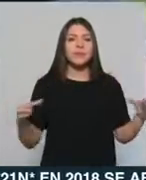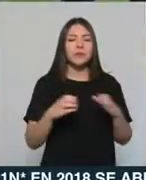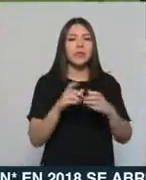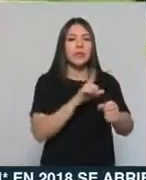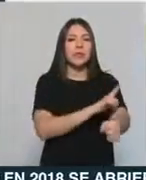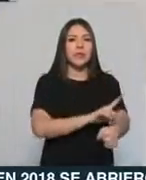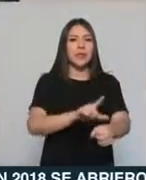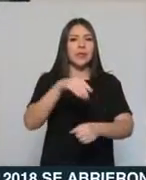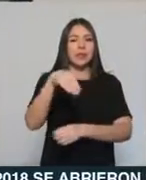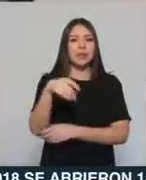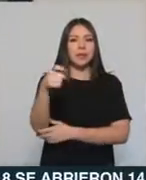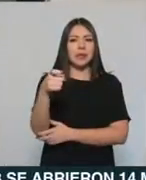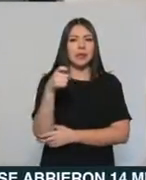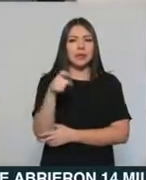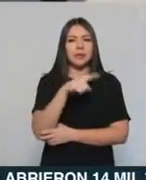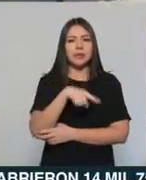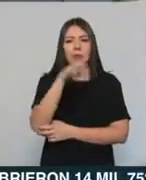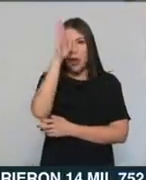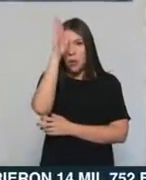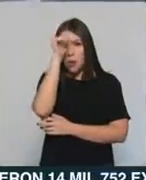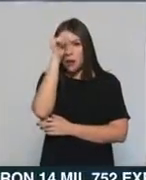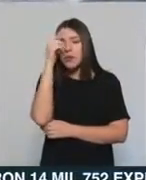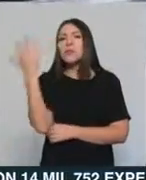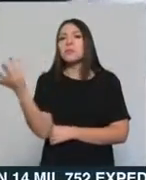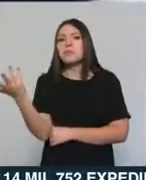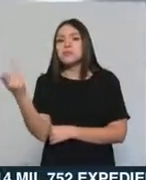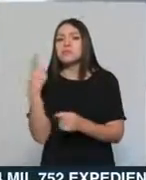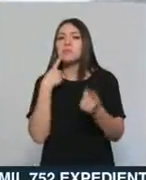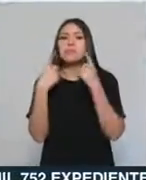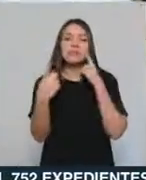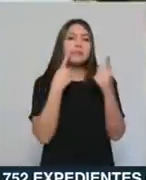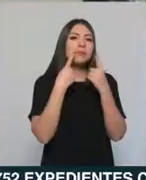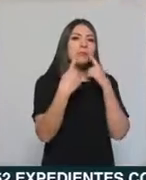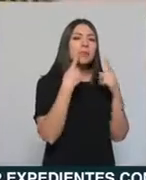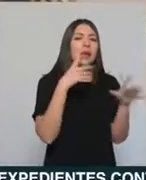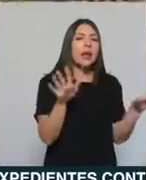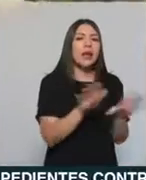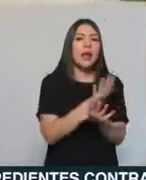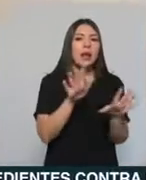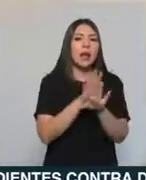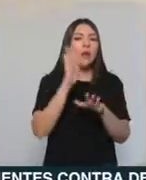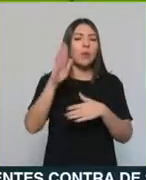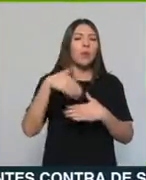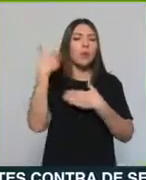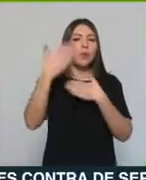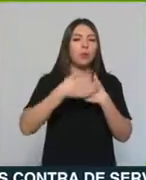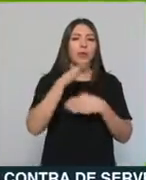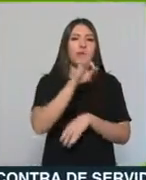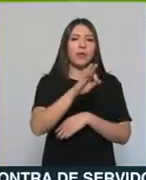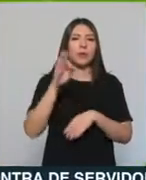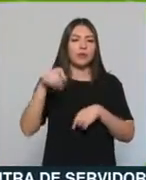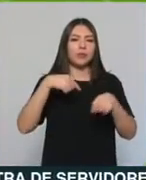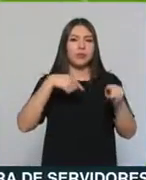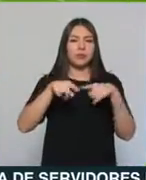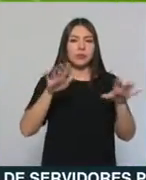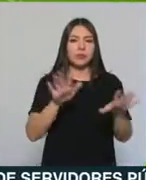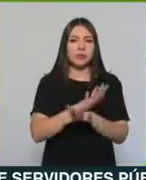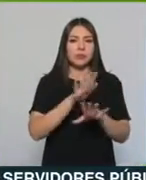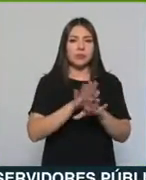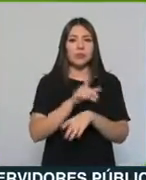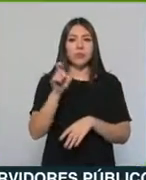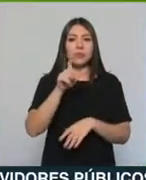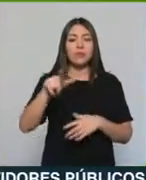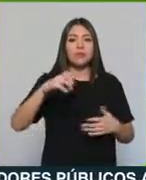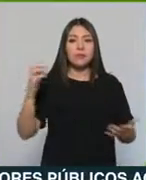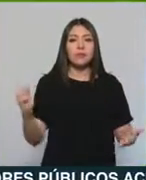Liga MX, quienes tomaron acuerdos para cambiar el rumbo del fútbol mexicano para la próxima temporada. Tras coronarse bicampeón en la Liga de